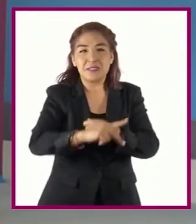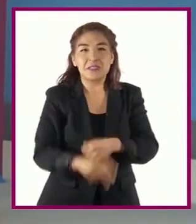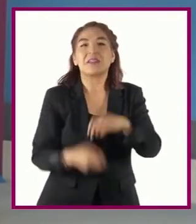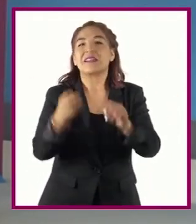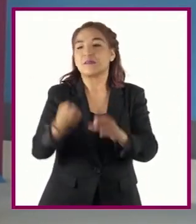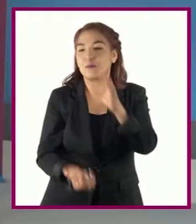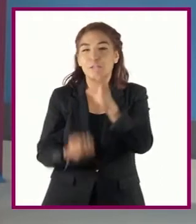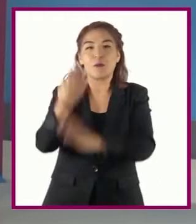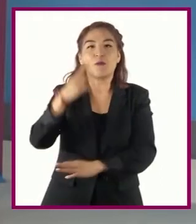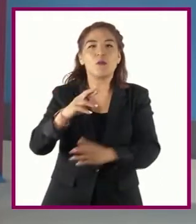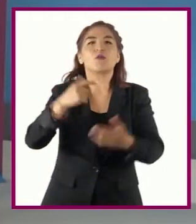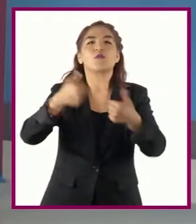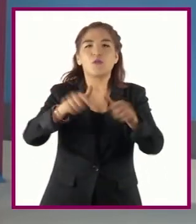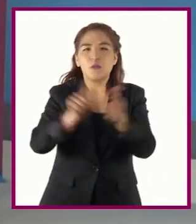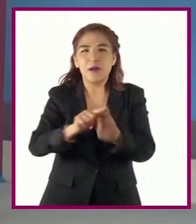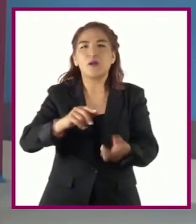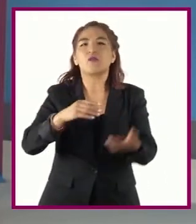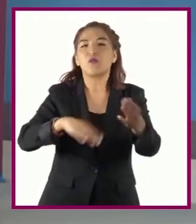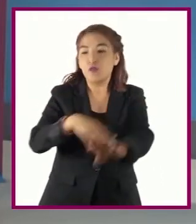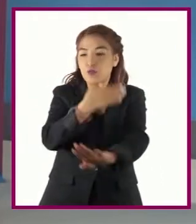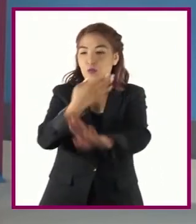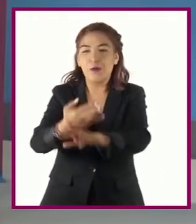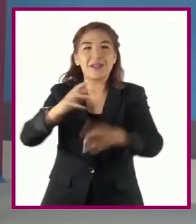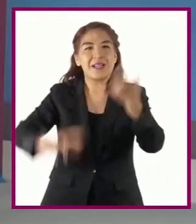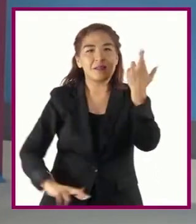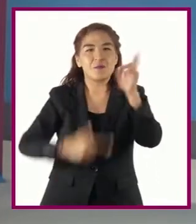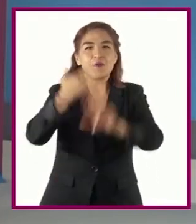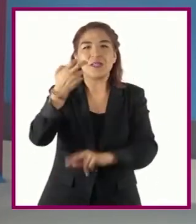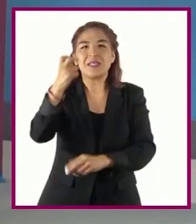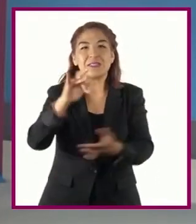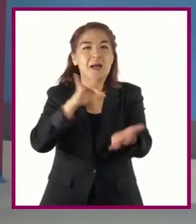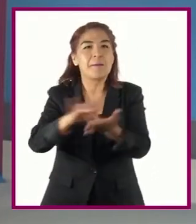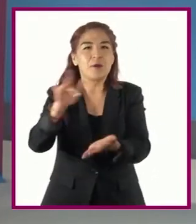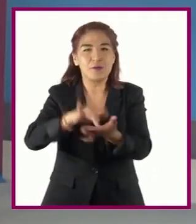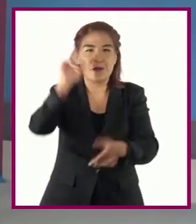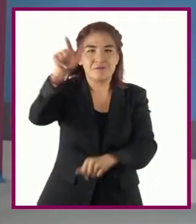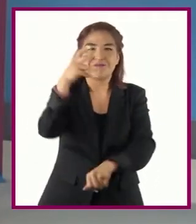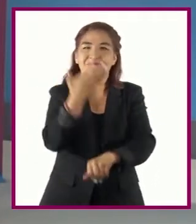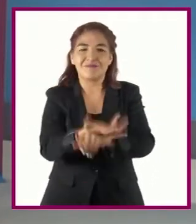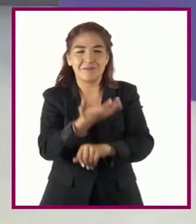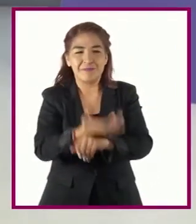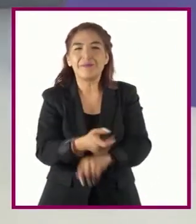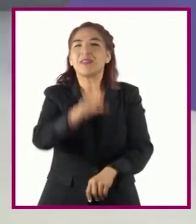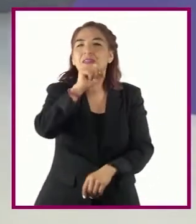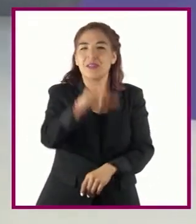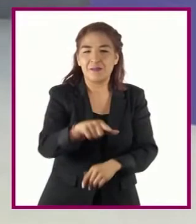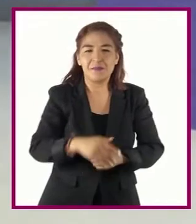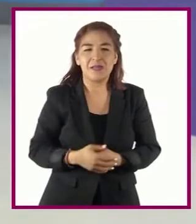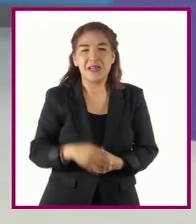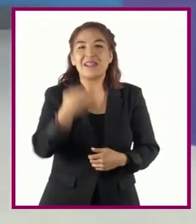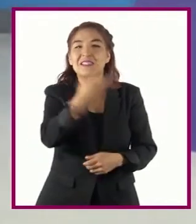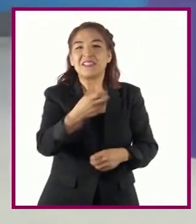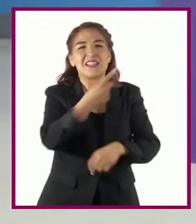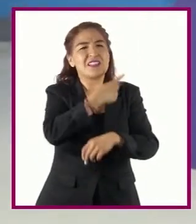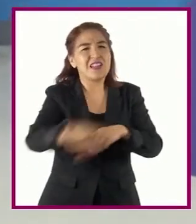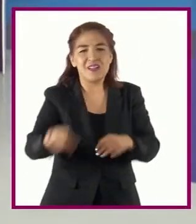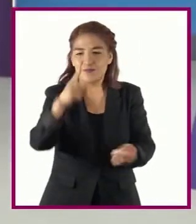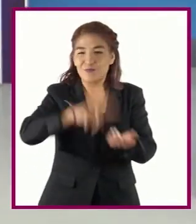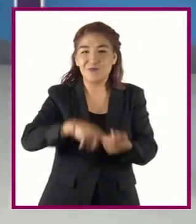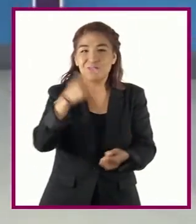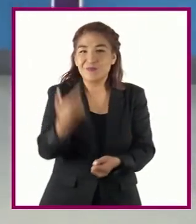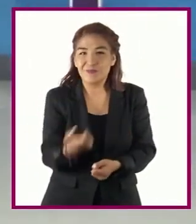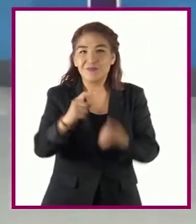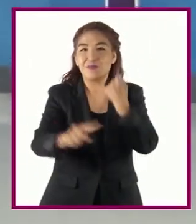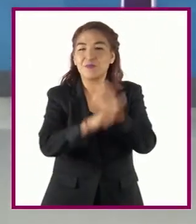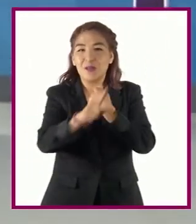de movimientos contrarrevolucionarios apoyados por Estados Unidos de América y el daño económico producido por